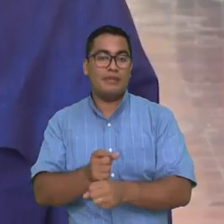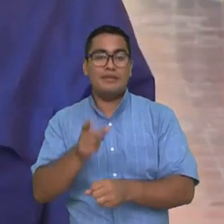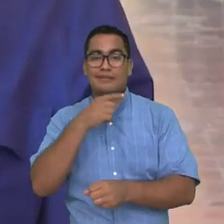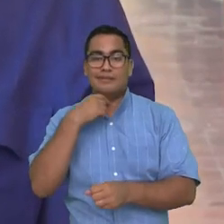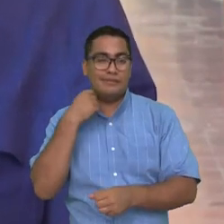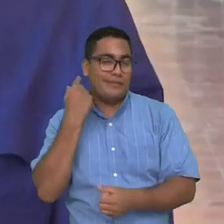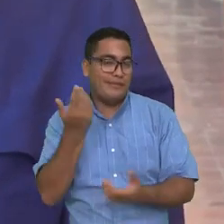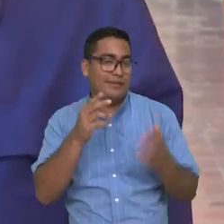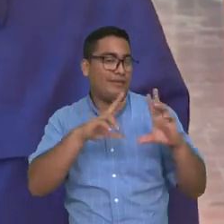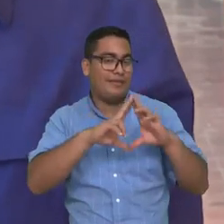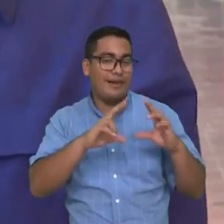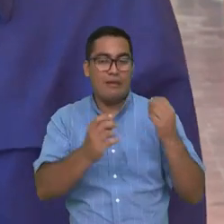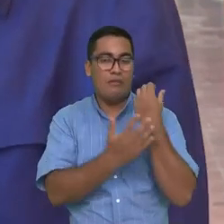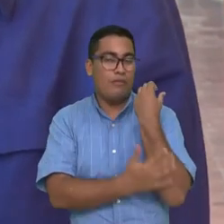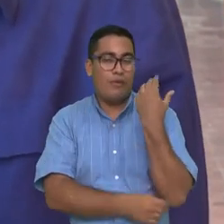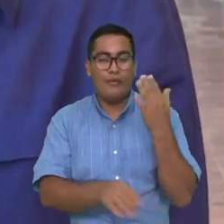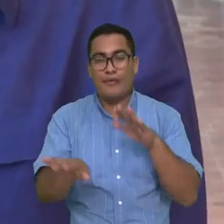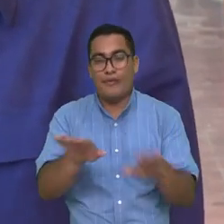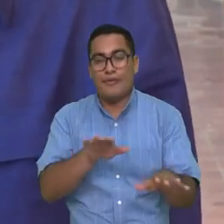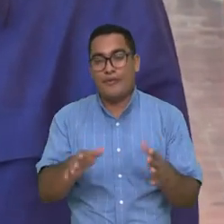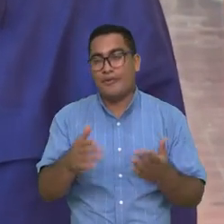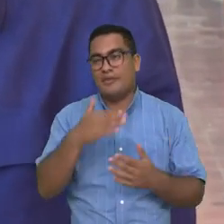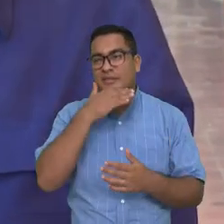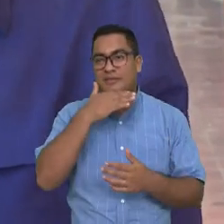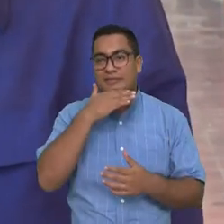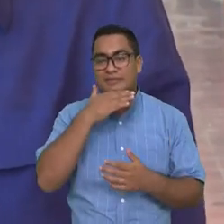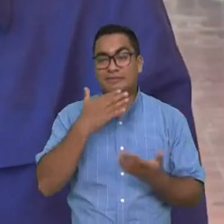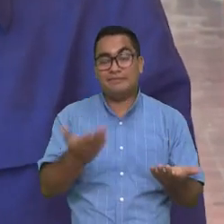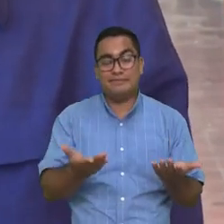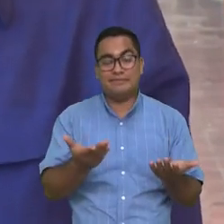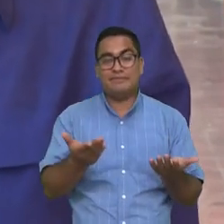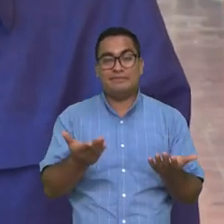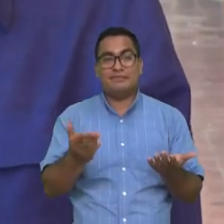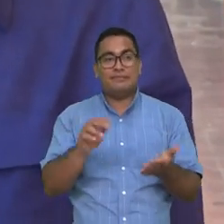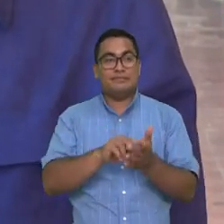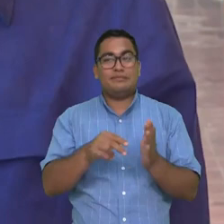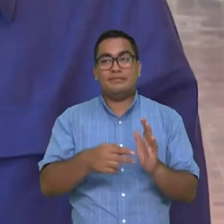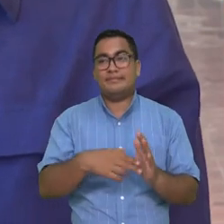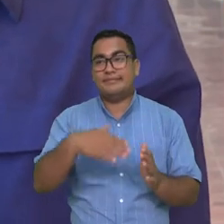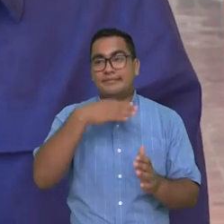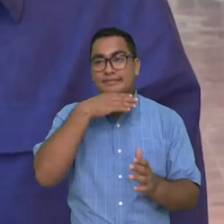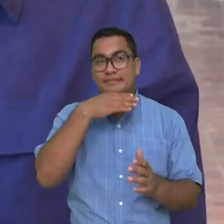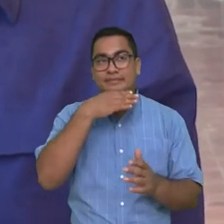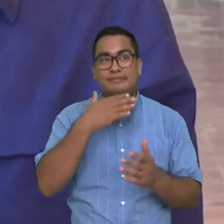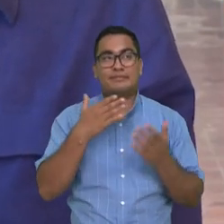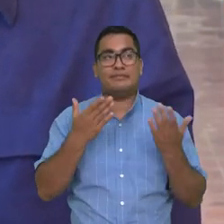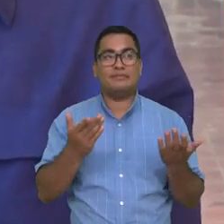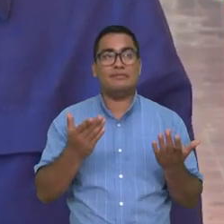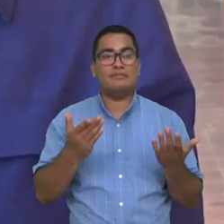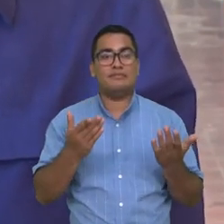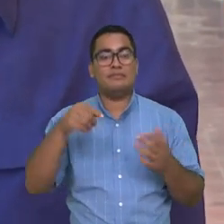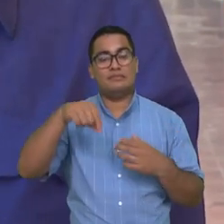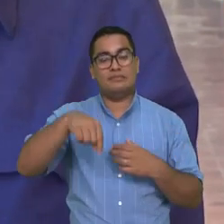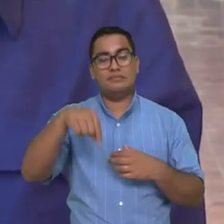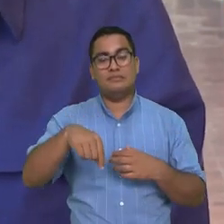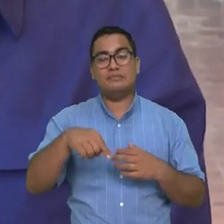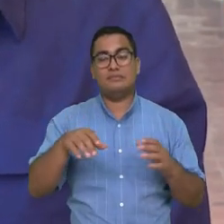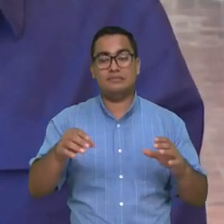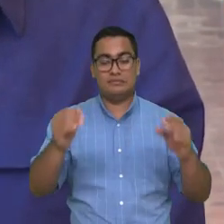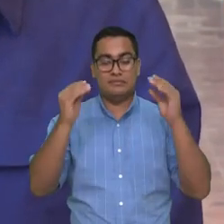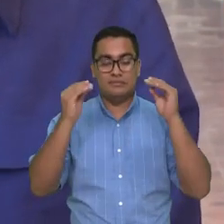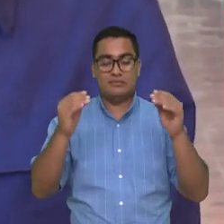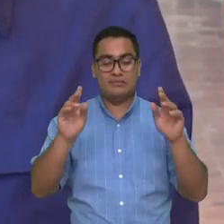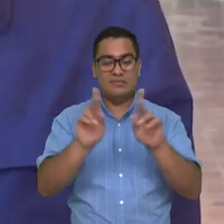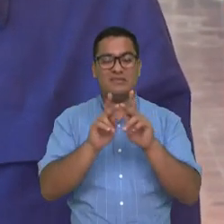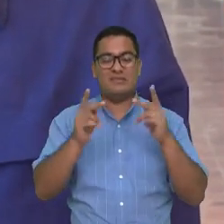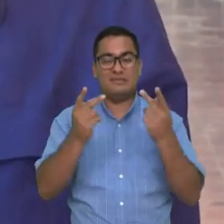los niños nicaragüenses. En los públicos. No es la realidad de nosotros, pues. Entonces nosotros estamos aquí como educación